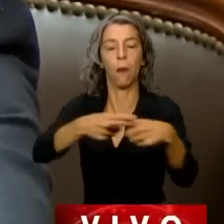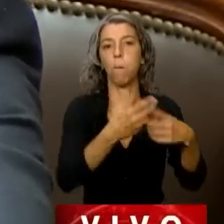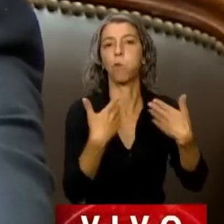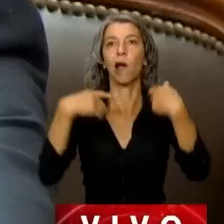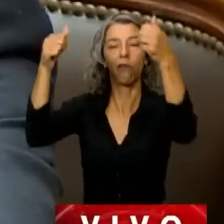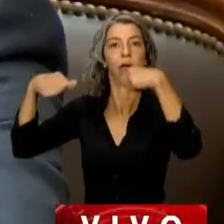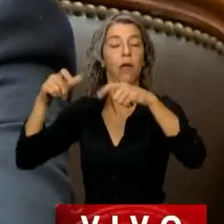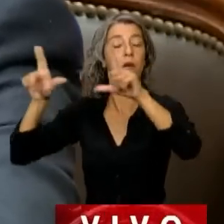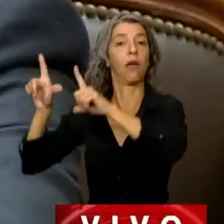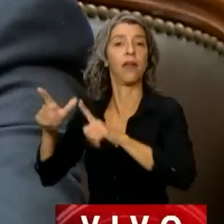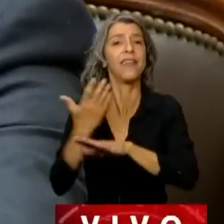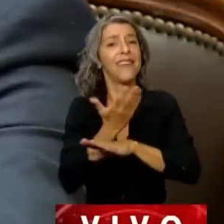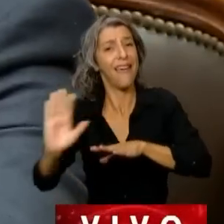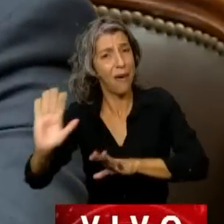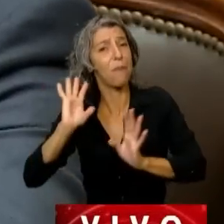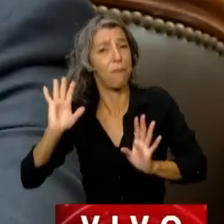El afiche dice, búscalos,